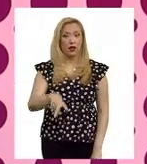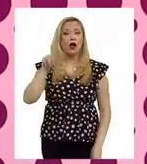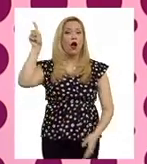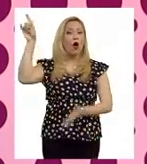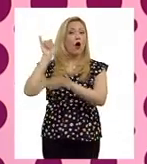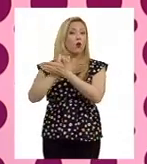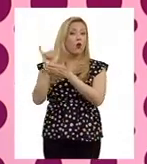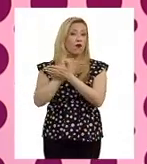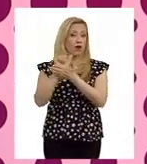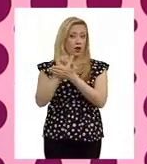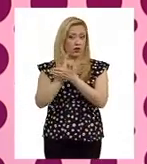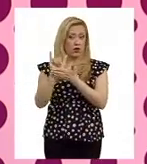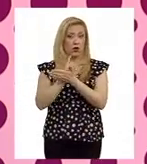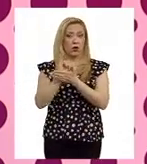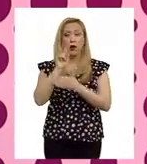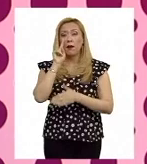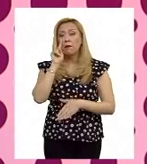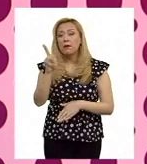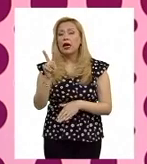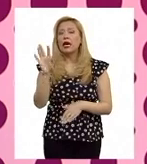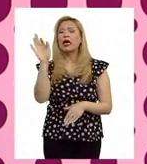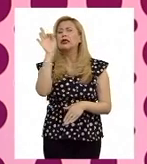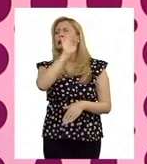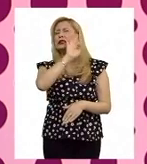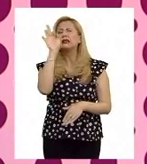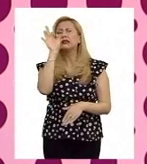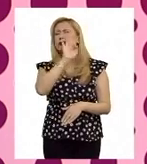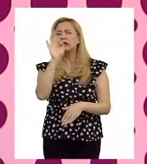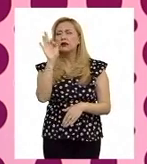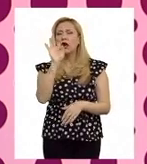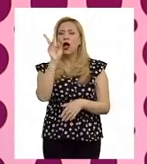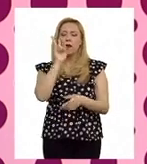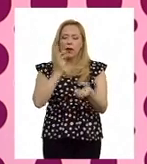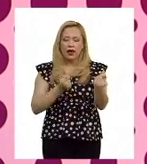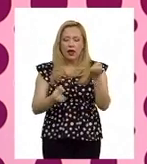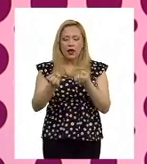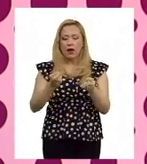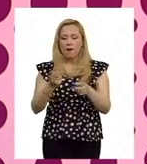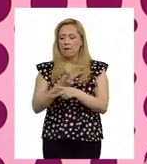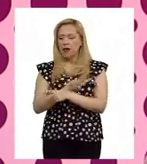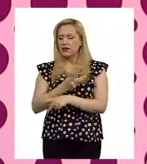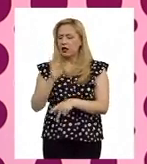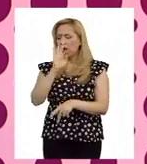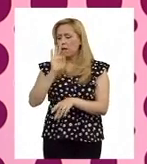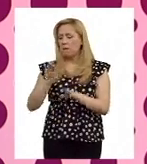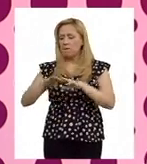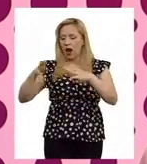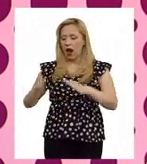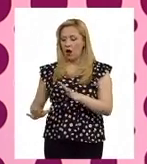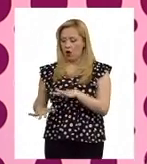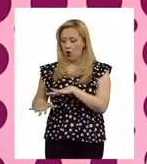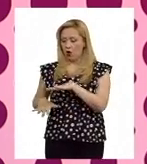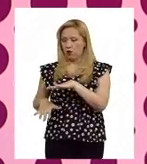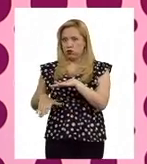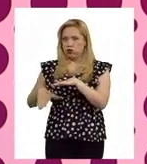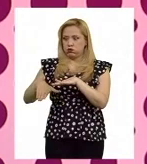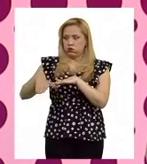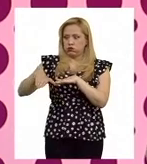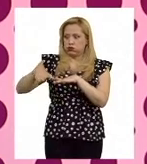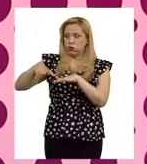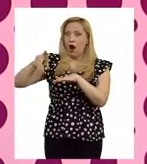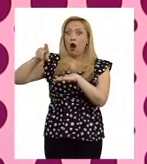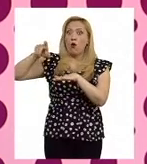York en donde se ve perfectamente qué pasaría con un aumento en el nivel del mar y cómo esta